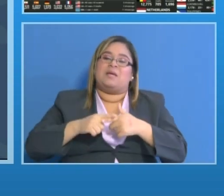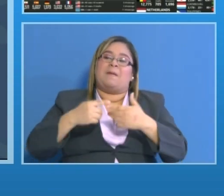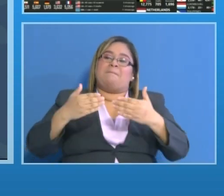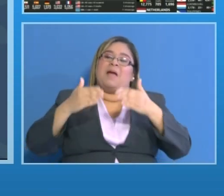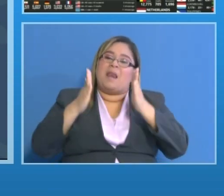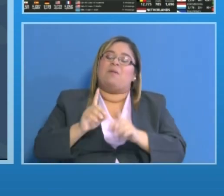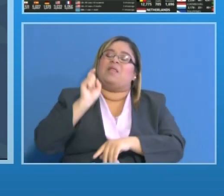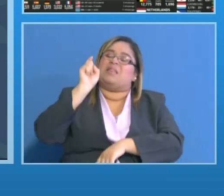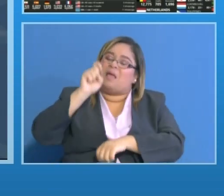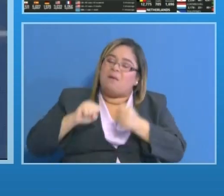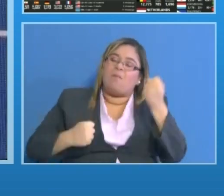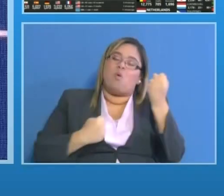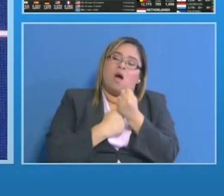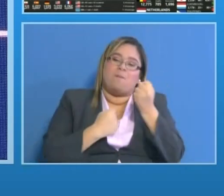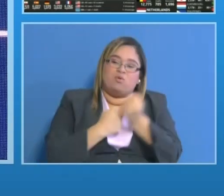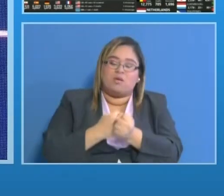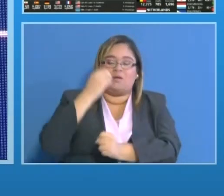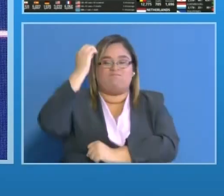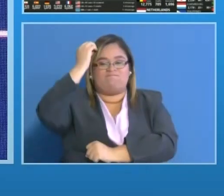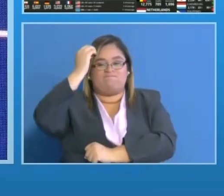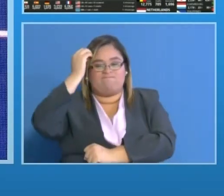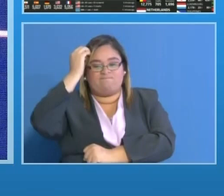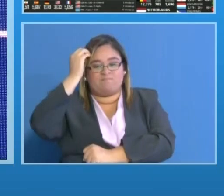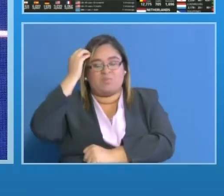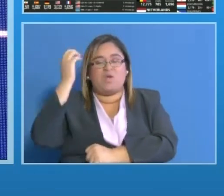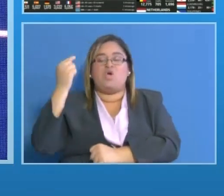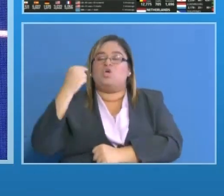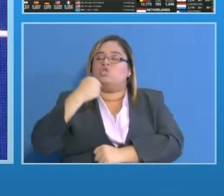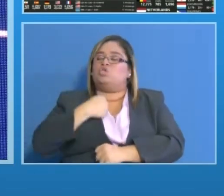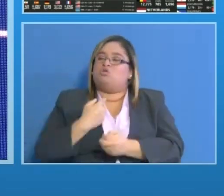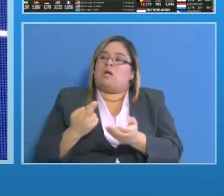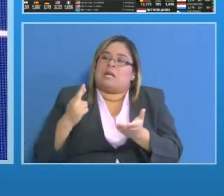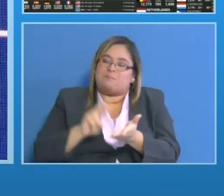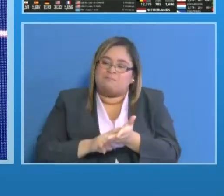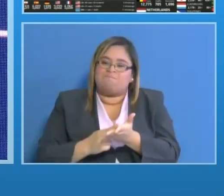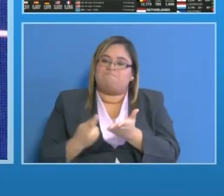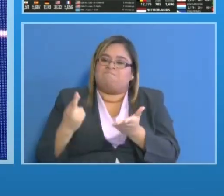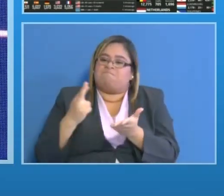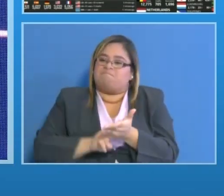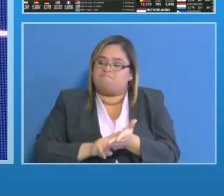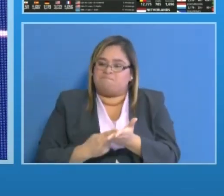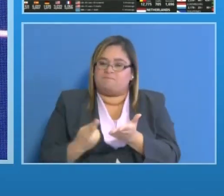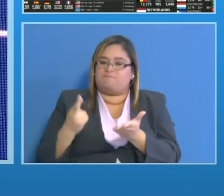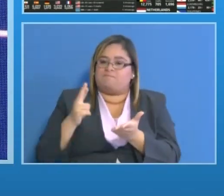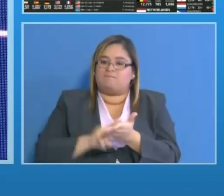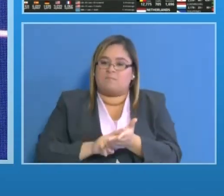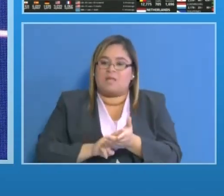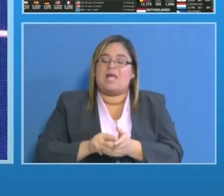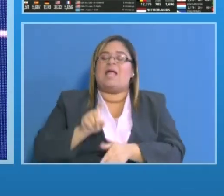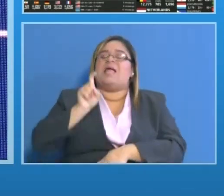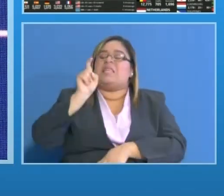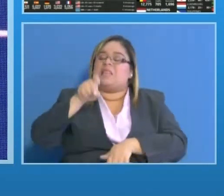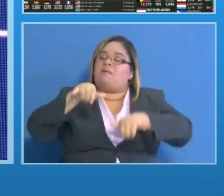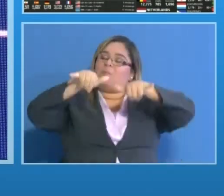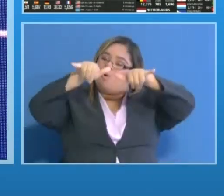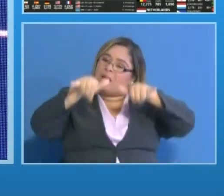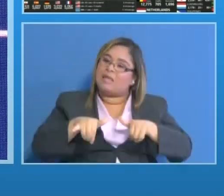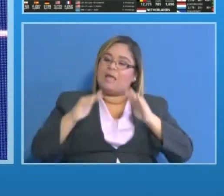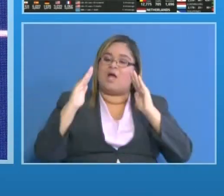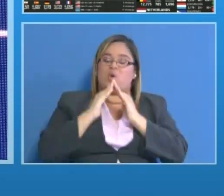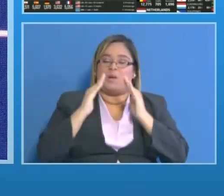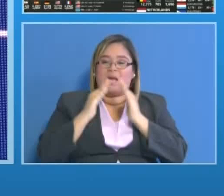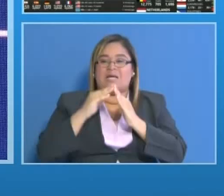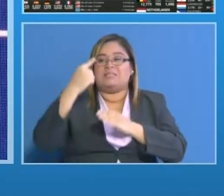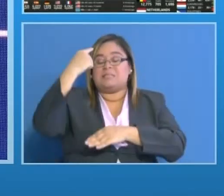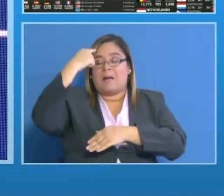ser conscientes. No me voy a cansar de repetir. Hay que quedarse en casa por el